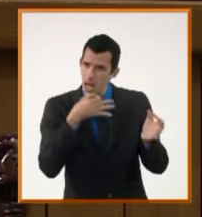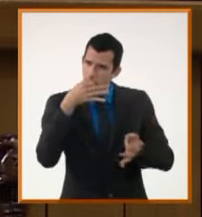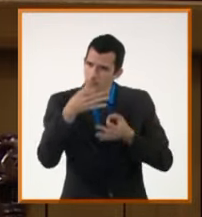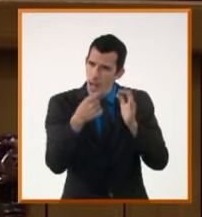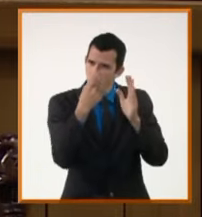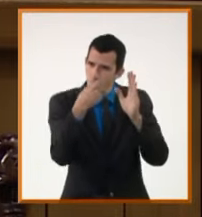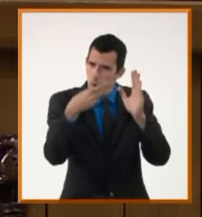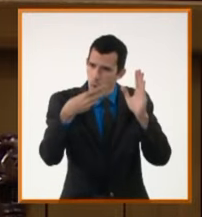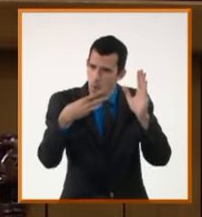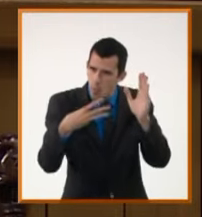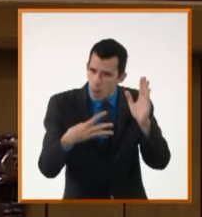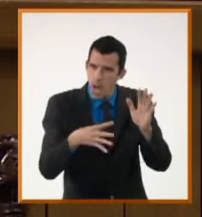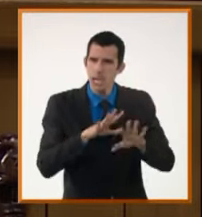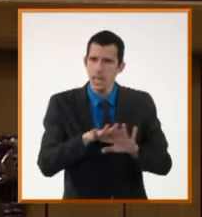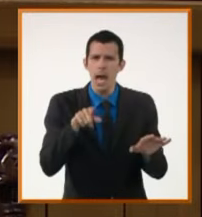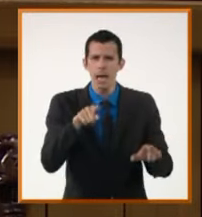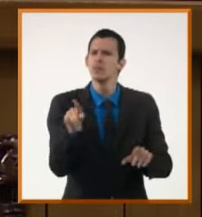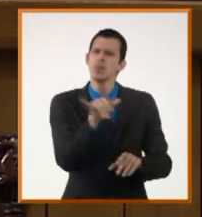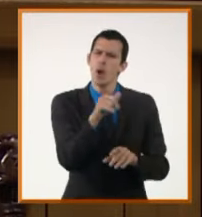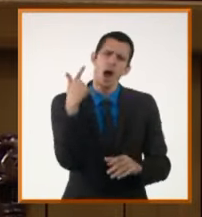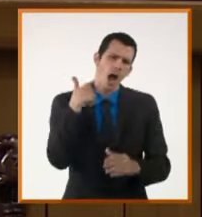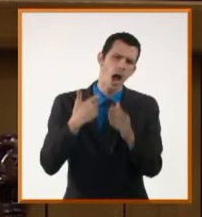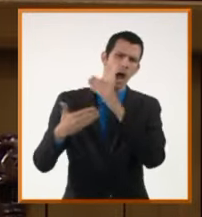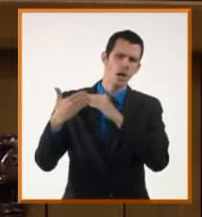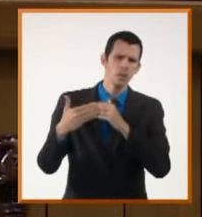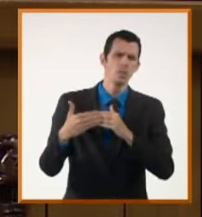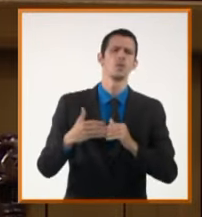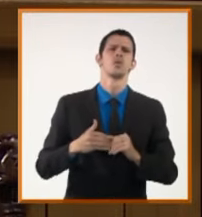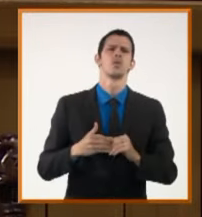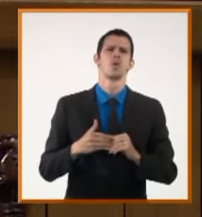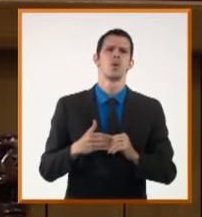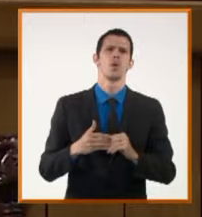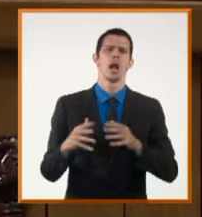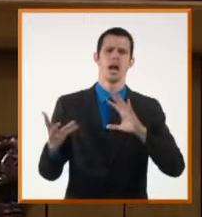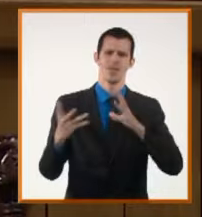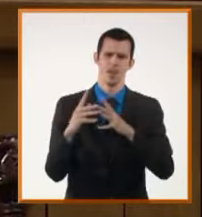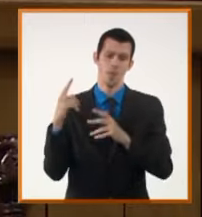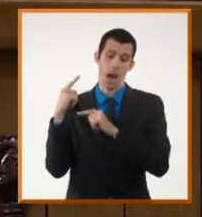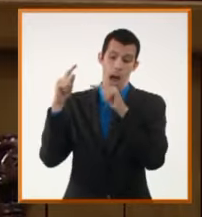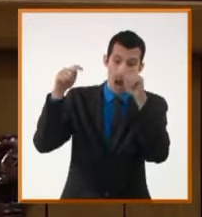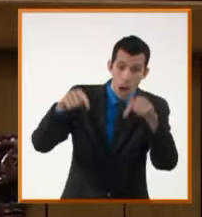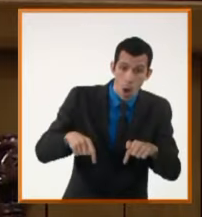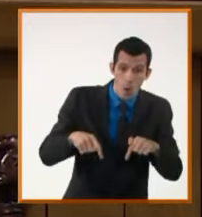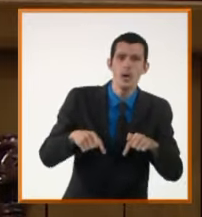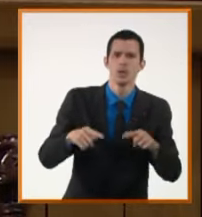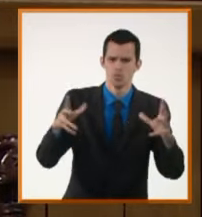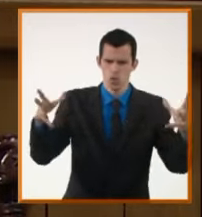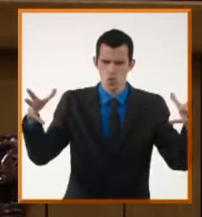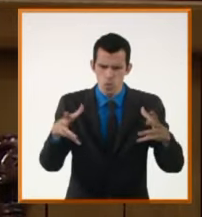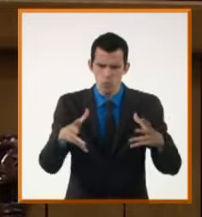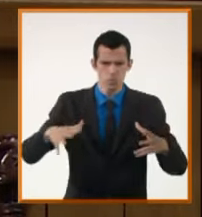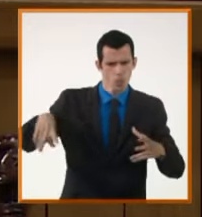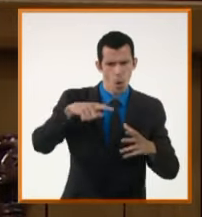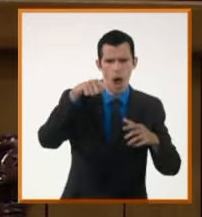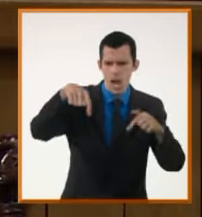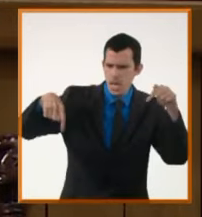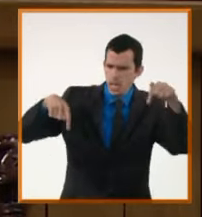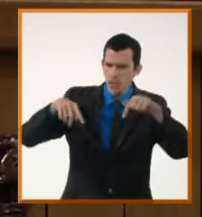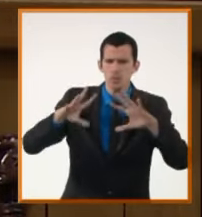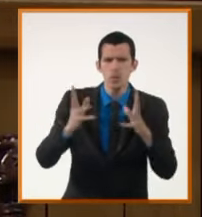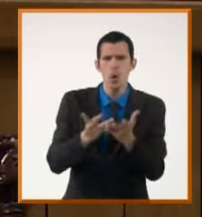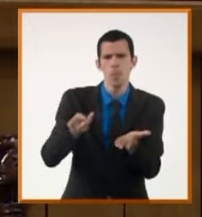en el Pleno del Comité Central. Estas medidas tienen responsable, tienen fecha, no hay desespero,